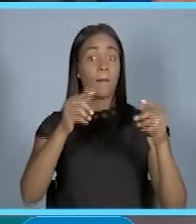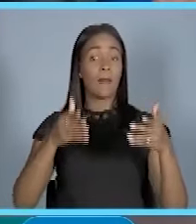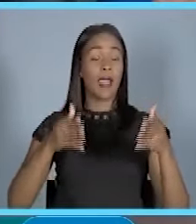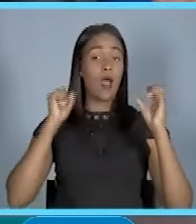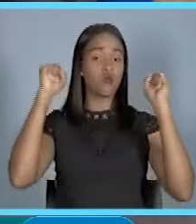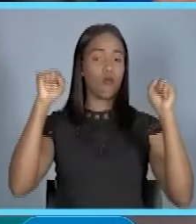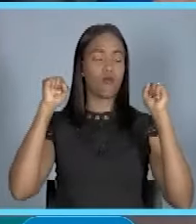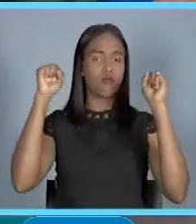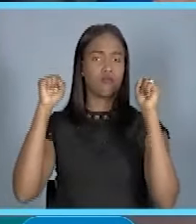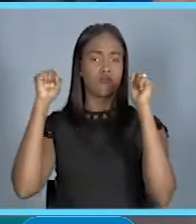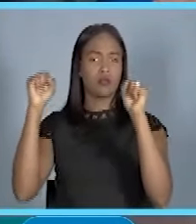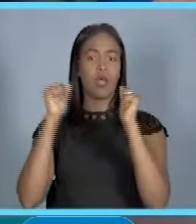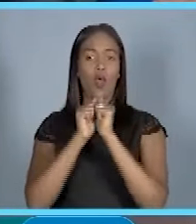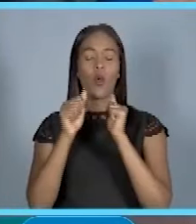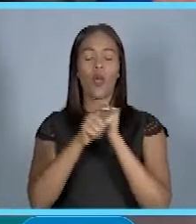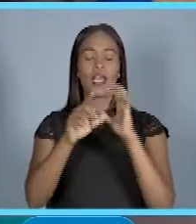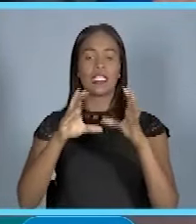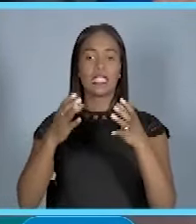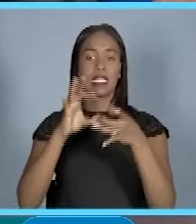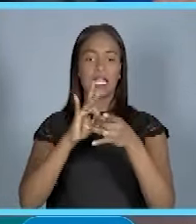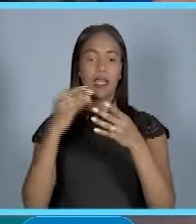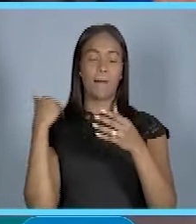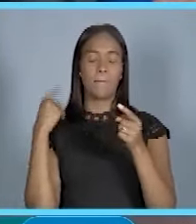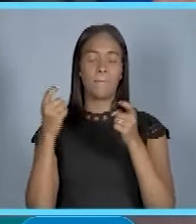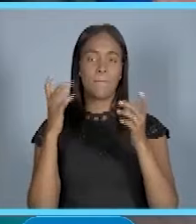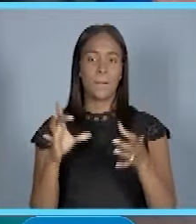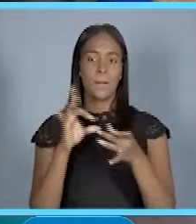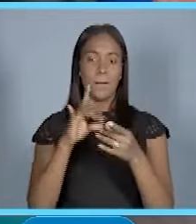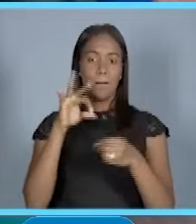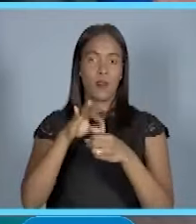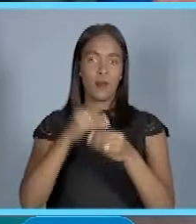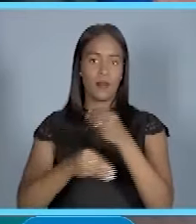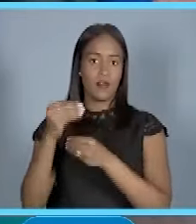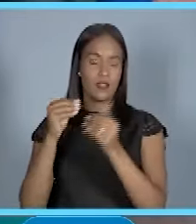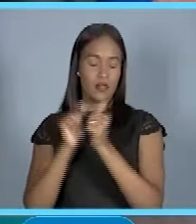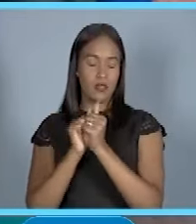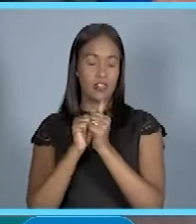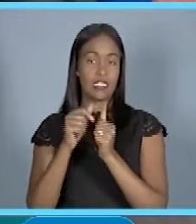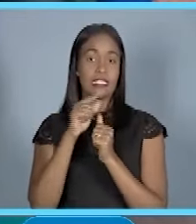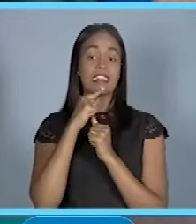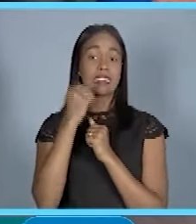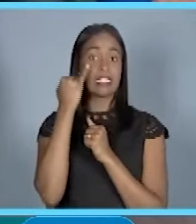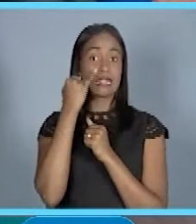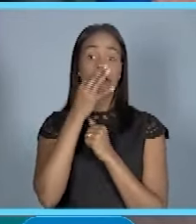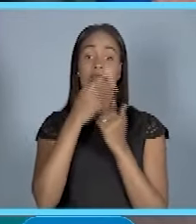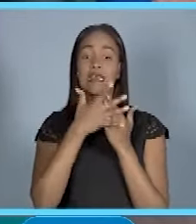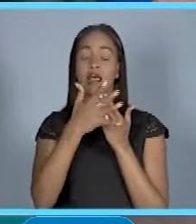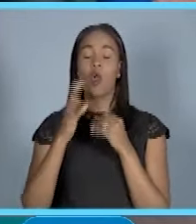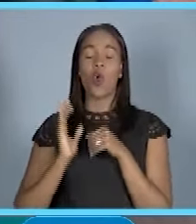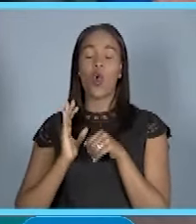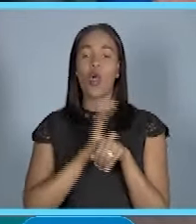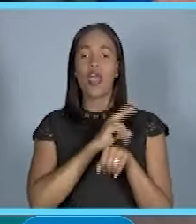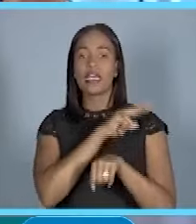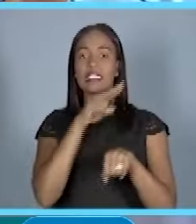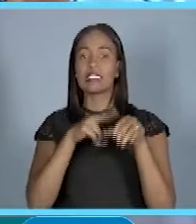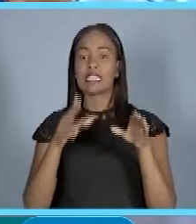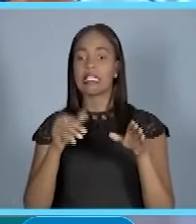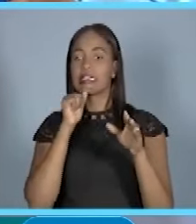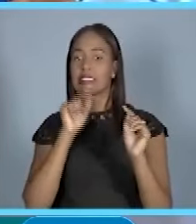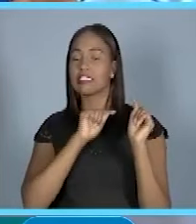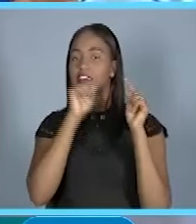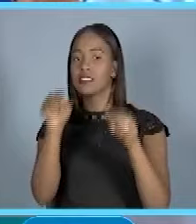a manifestarse frente a la sede de las administradoras de los fondos de pensiones si si en los próximos días el Congreso Nacional no se